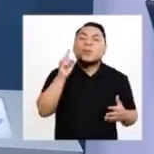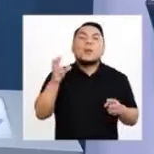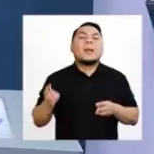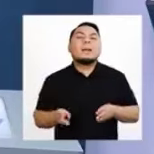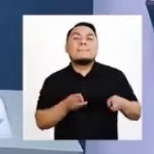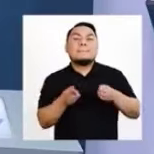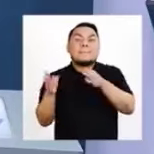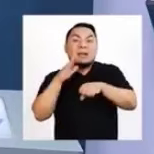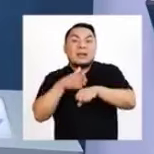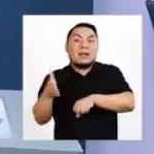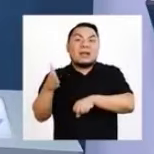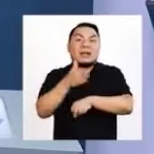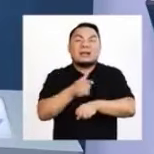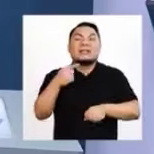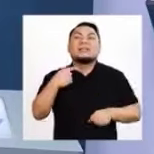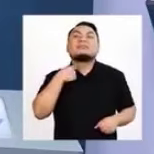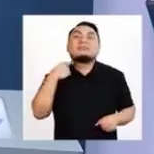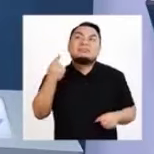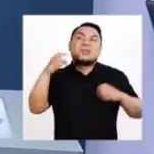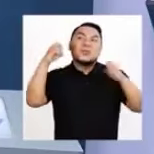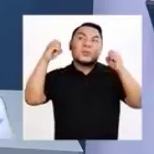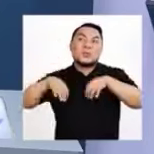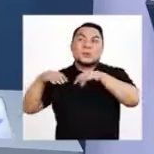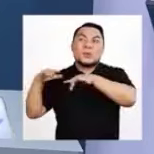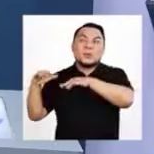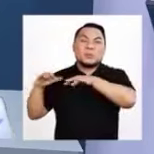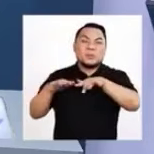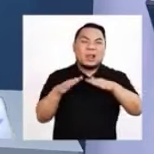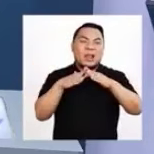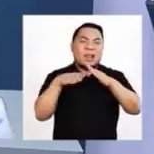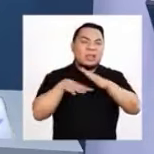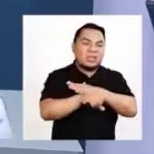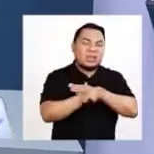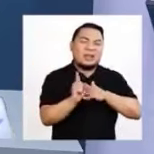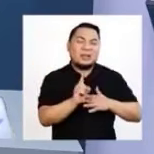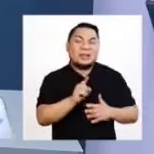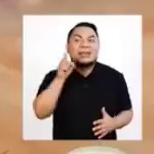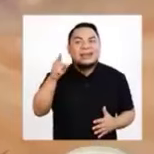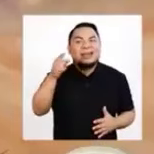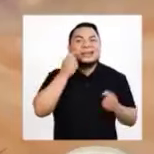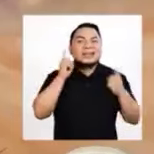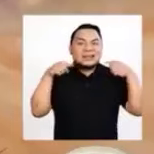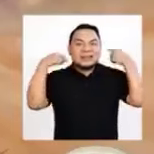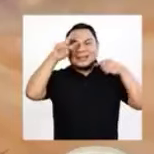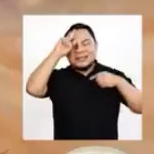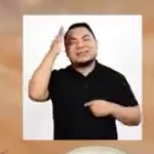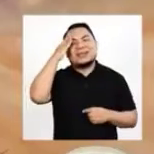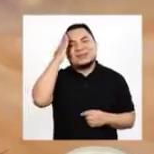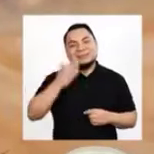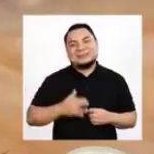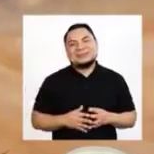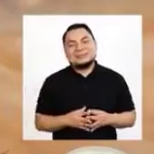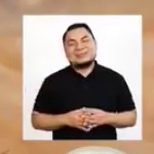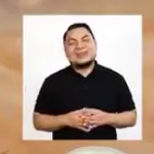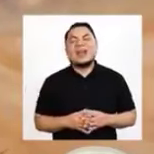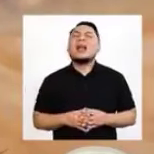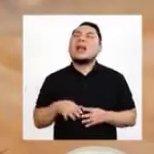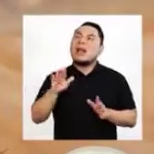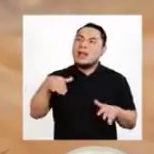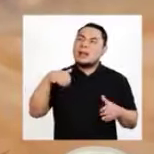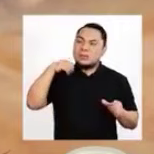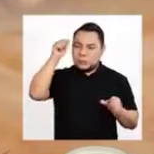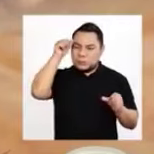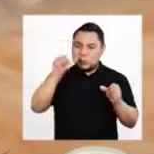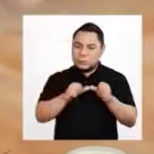esta era una forma de evitar verse afectados por los huaicos. Ahora recuerdo